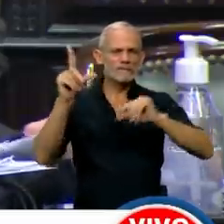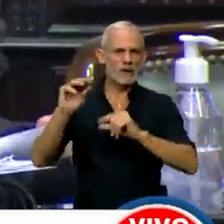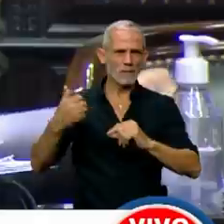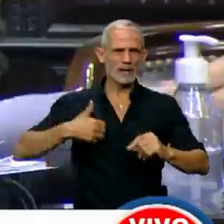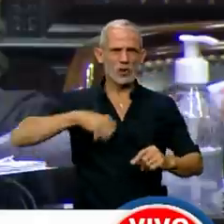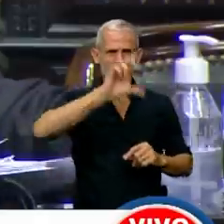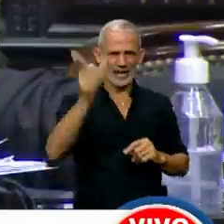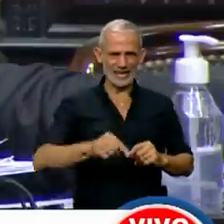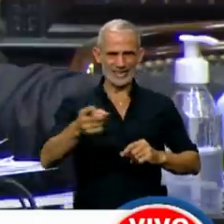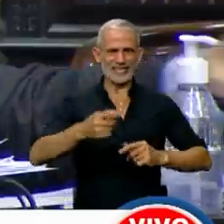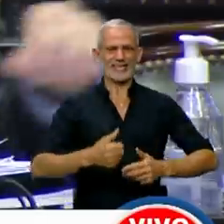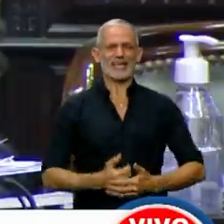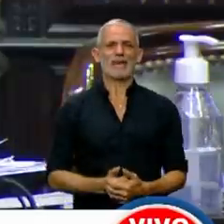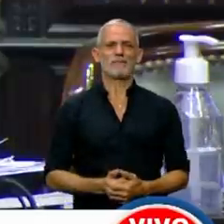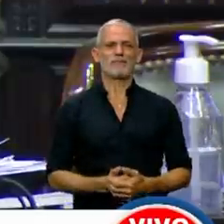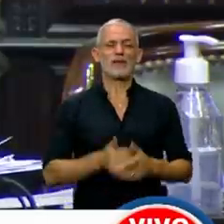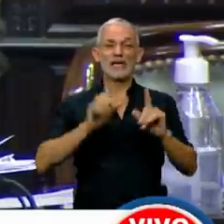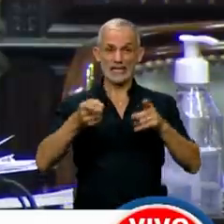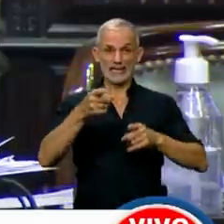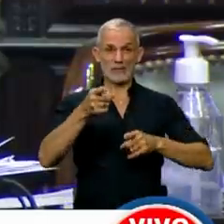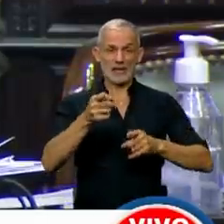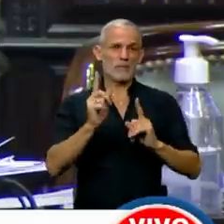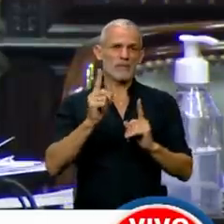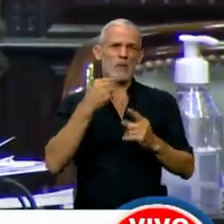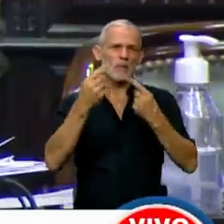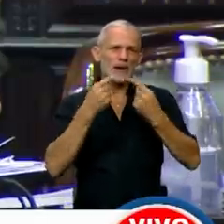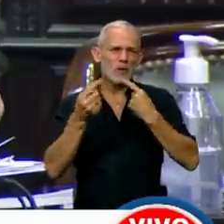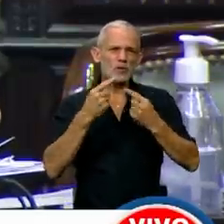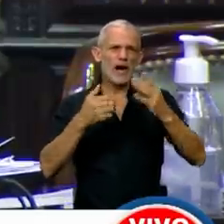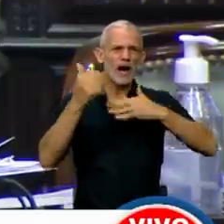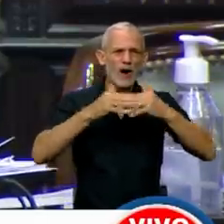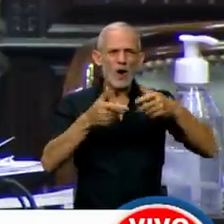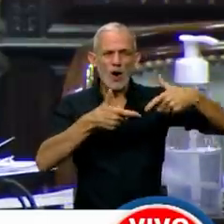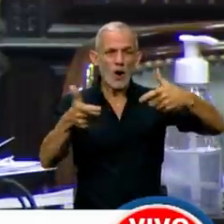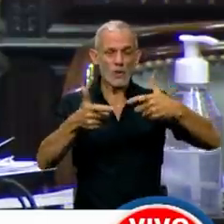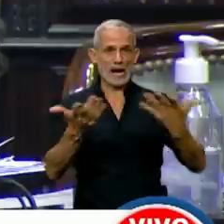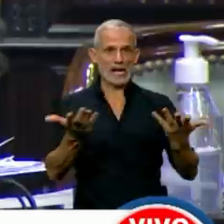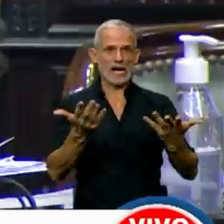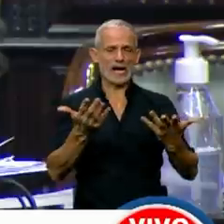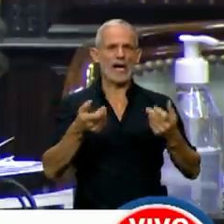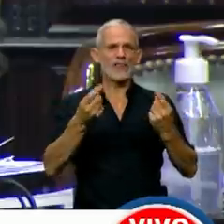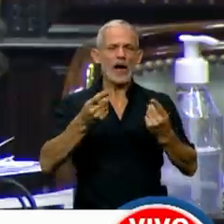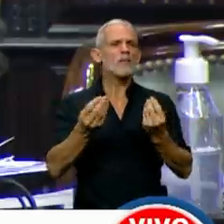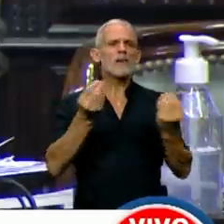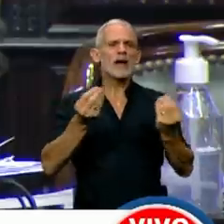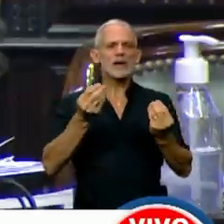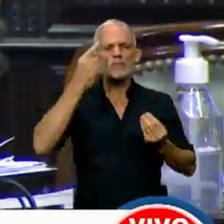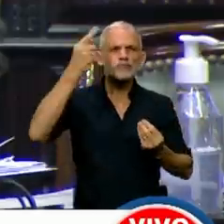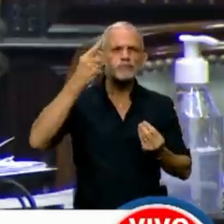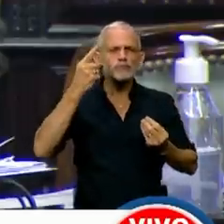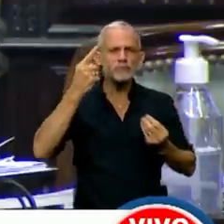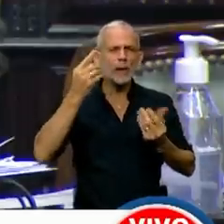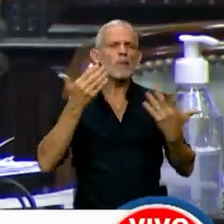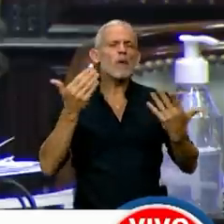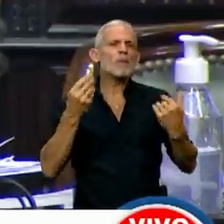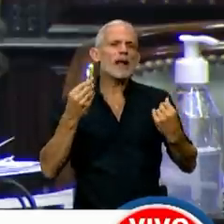argentina también en esa pregunta la obra pública era tratar de generar conceptos objetivos que